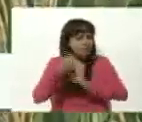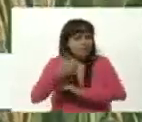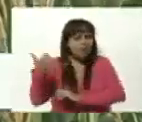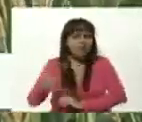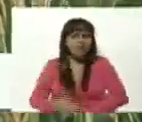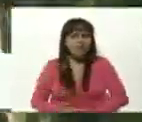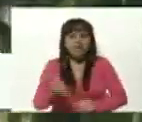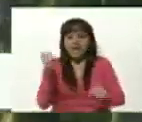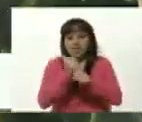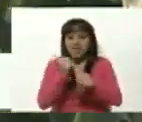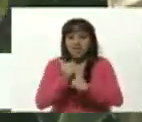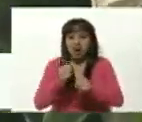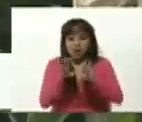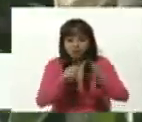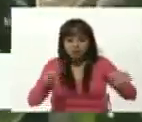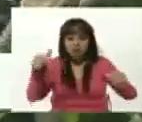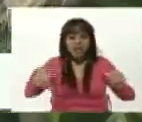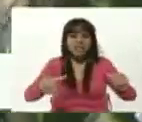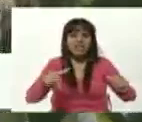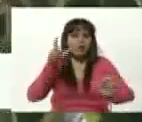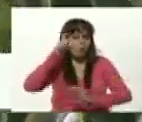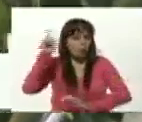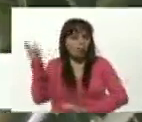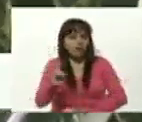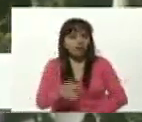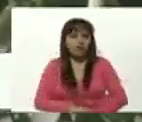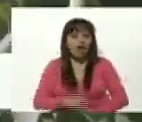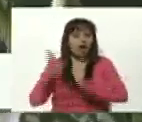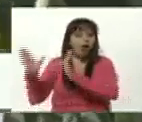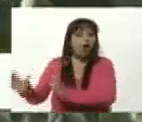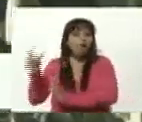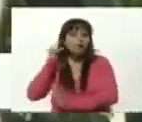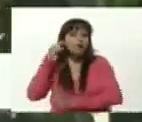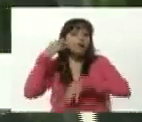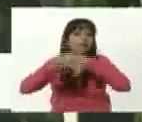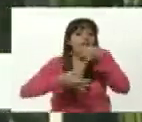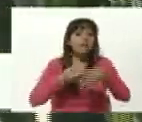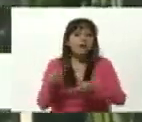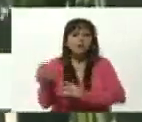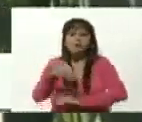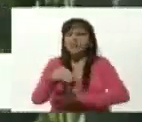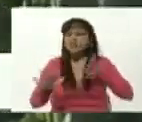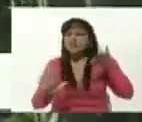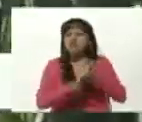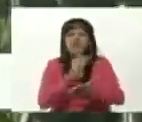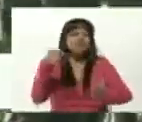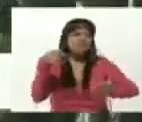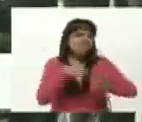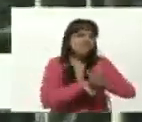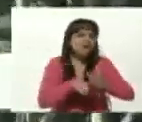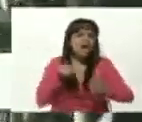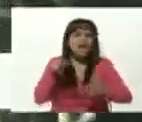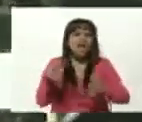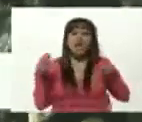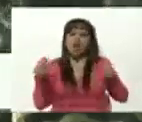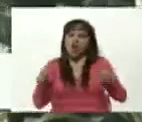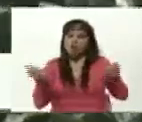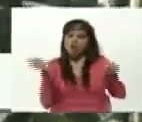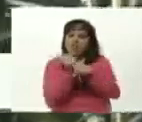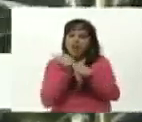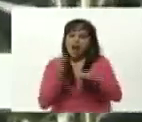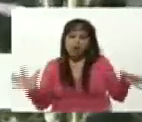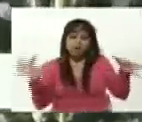la producción aquí en nuestro estado. Nuestra compañera Apolonia va a hablar más profundamente como esta cuestión del Poder